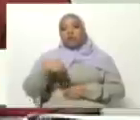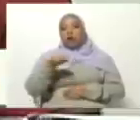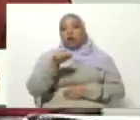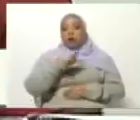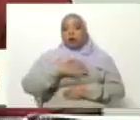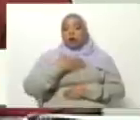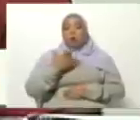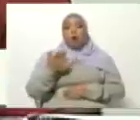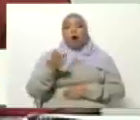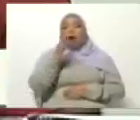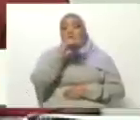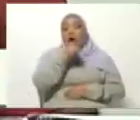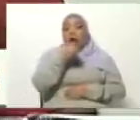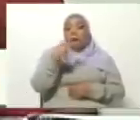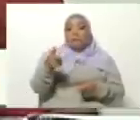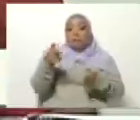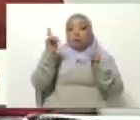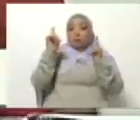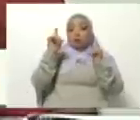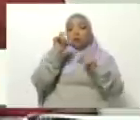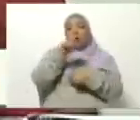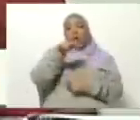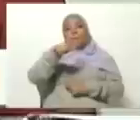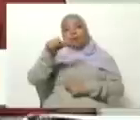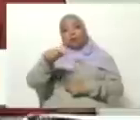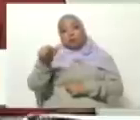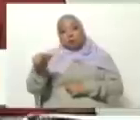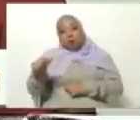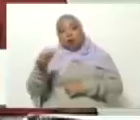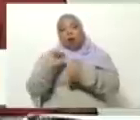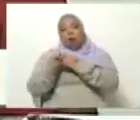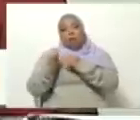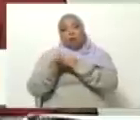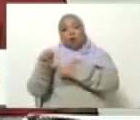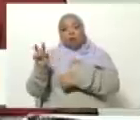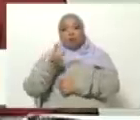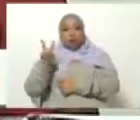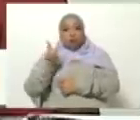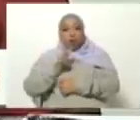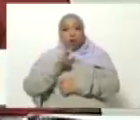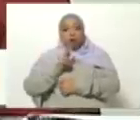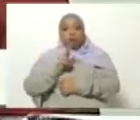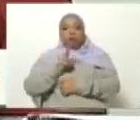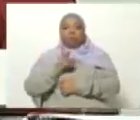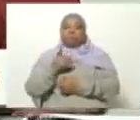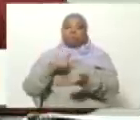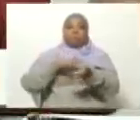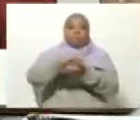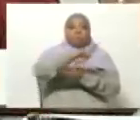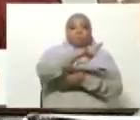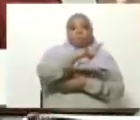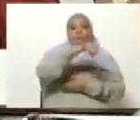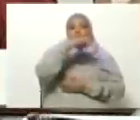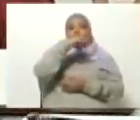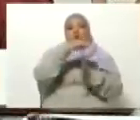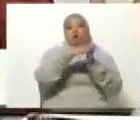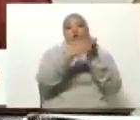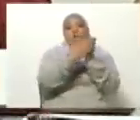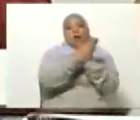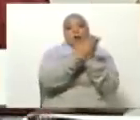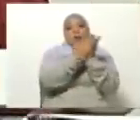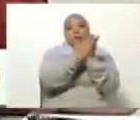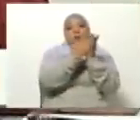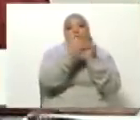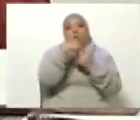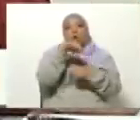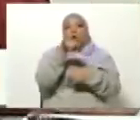a los deportistas nuestros. Ya lo habían hecho en Chile, el otro irresponsable que gobierna Chile. Y la excusa es, no,